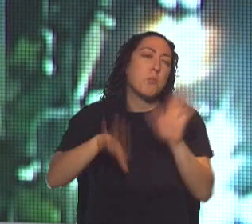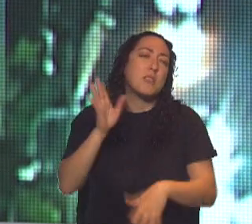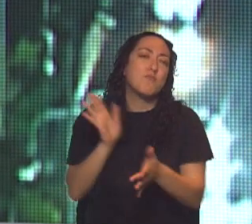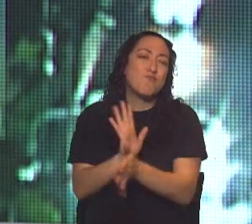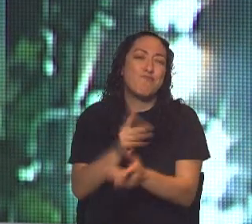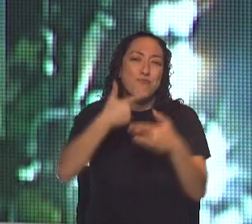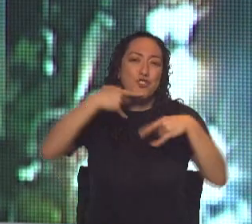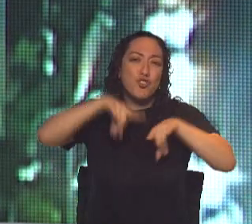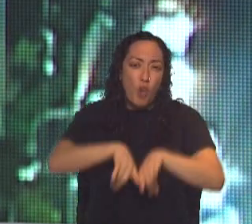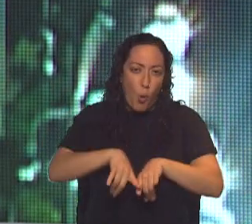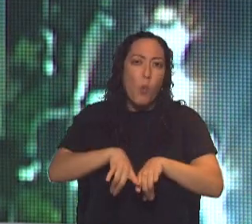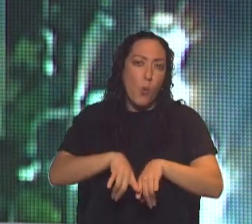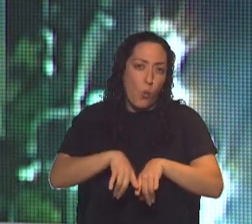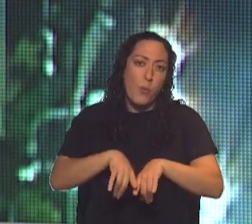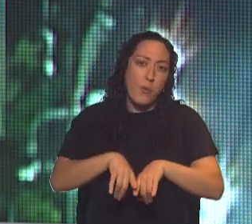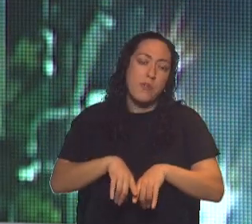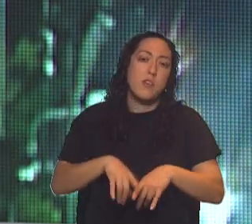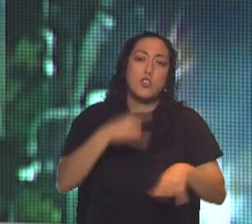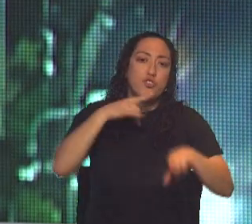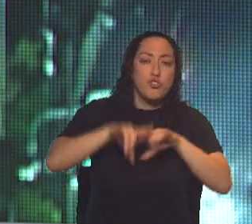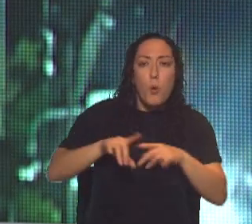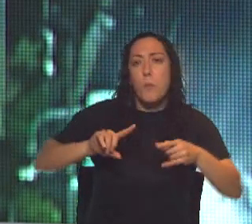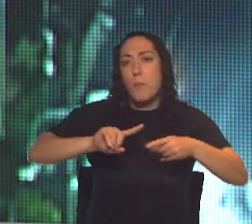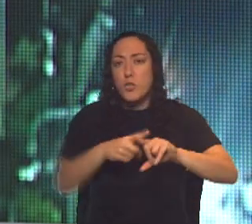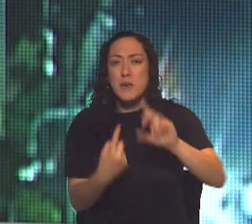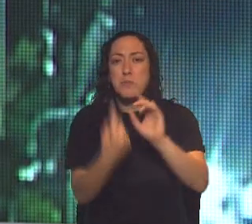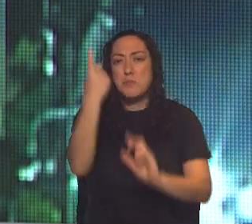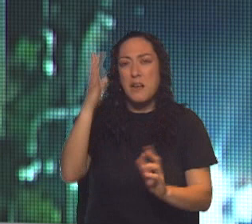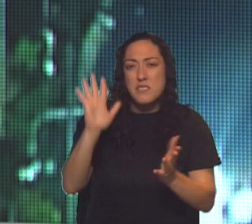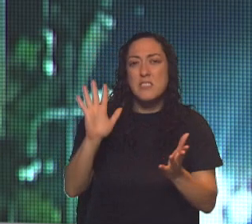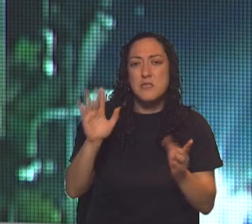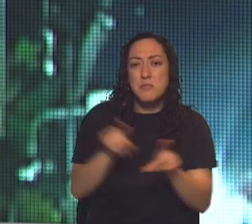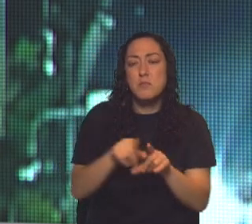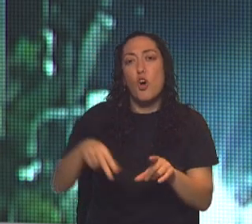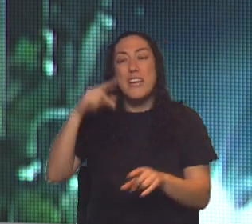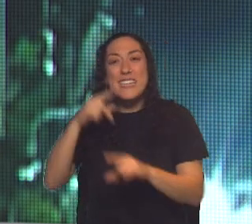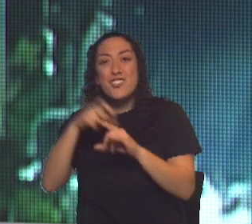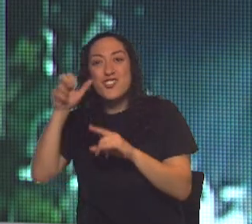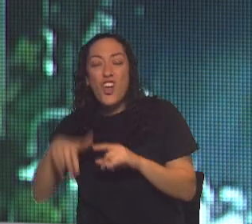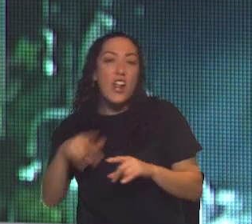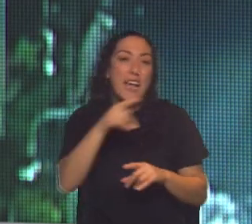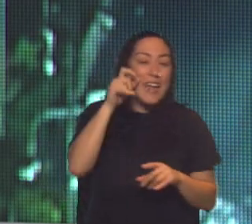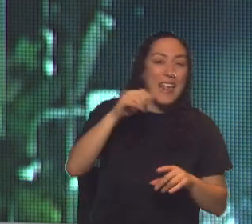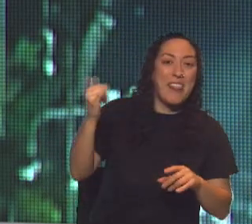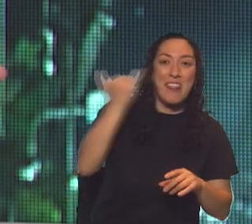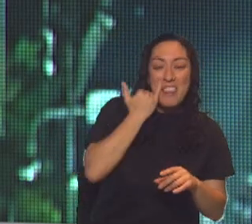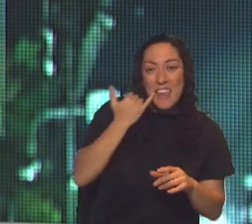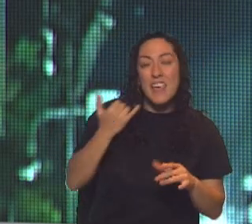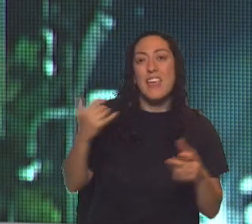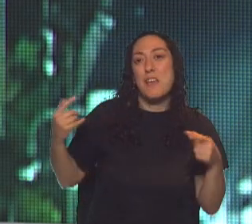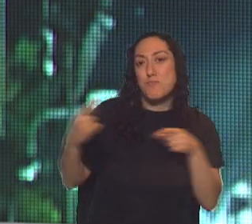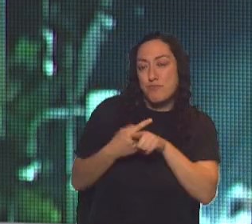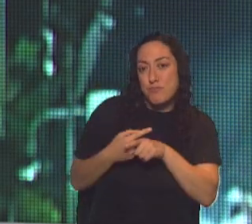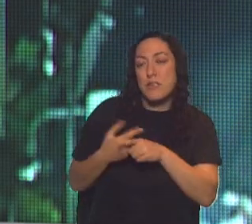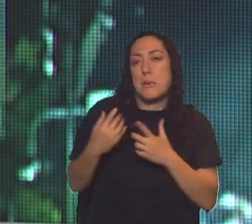un show de de la política des el primero el famoso debate Nixon Kennedy que quedó el Mito por supuesto